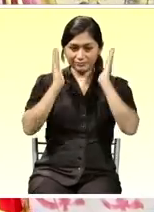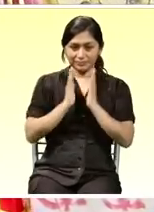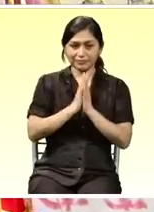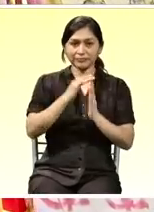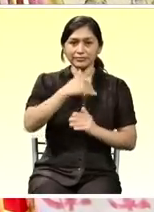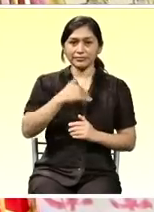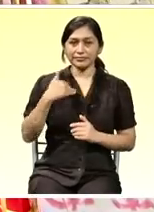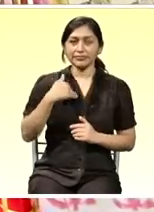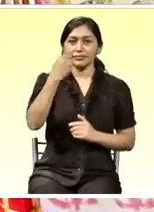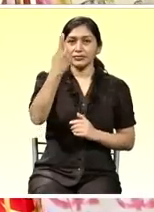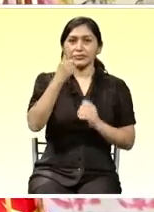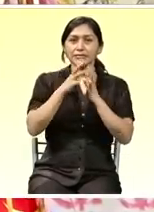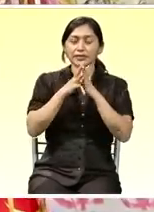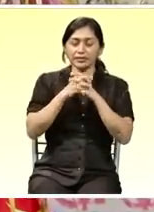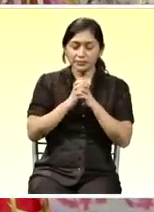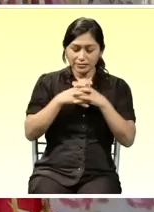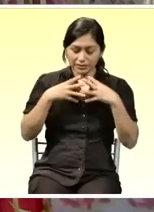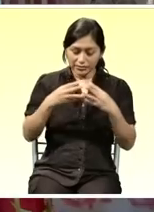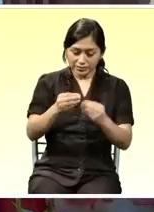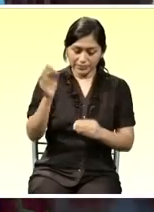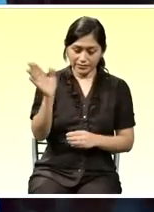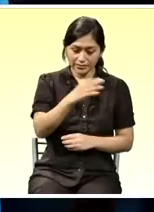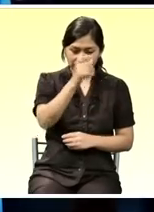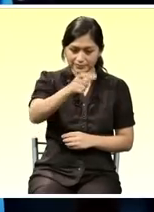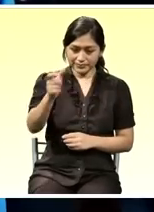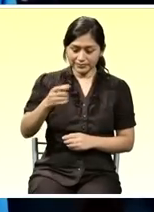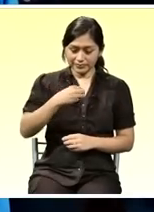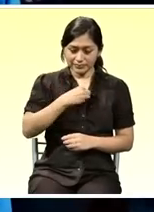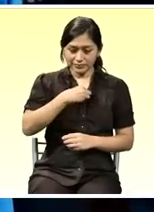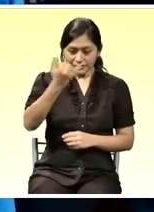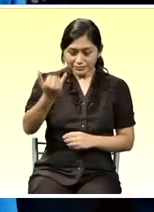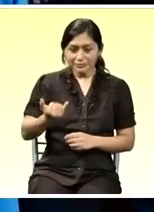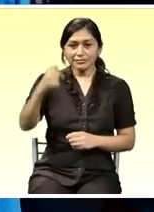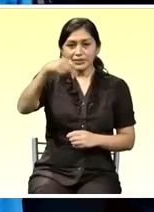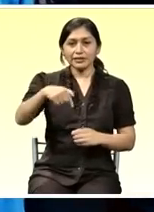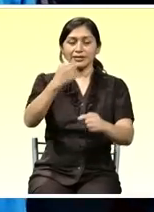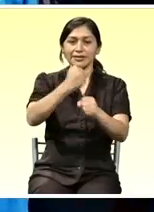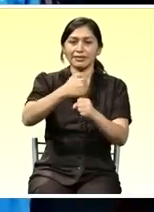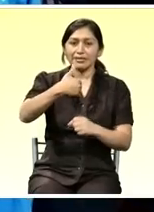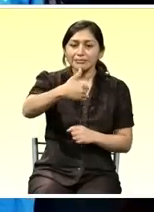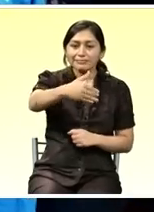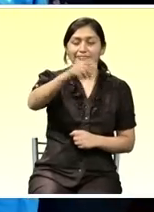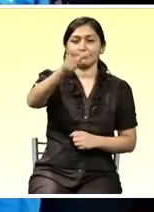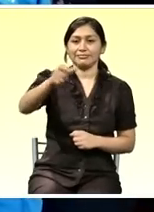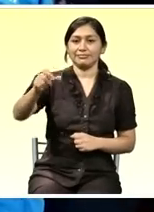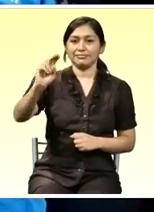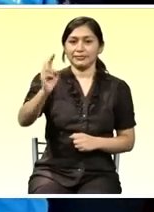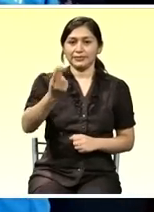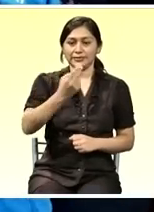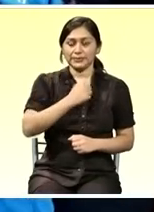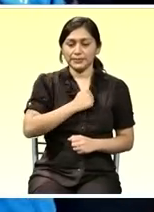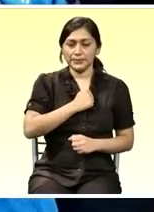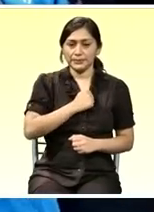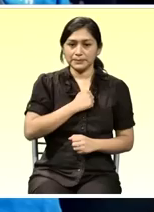María, madre de Dios, ruega por nosotros pecadores, ahora y en la hora de nuestra muerte.